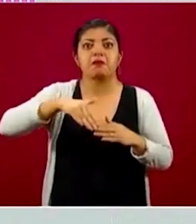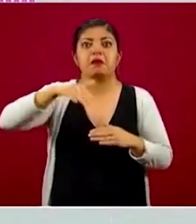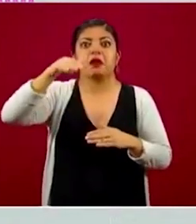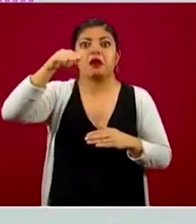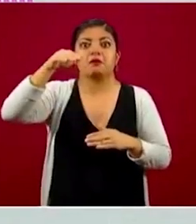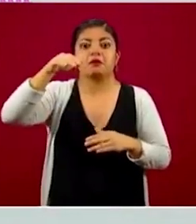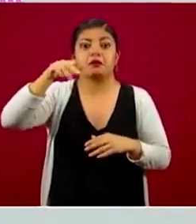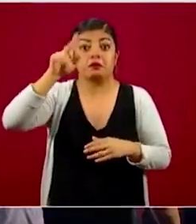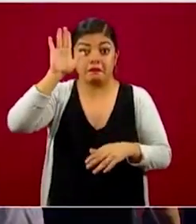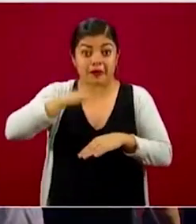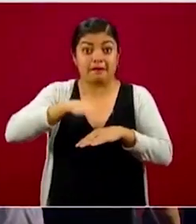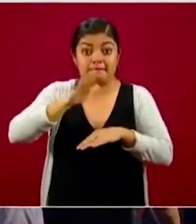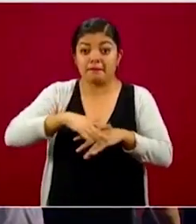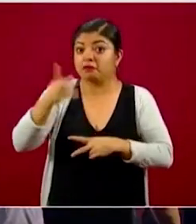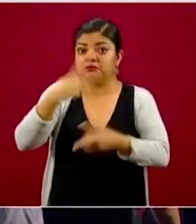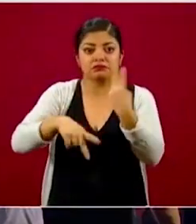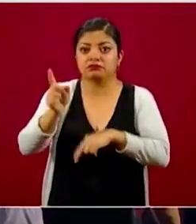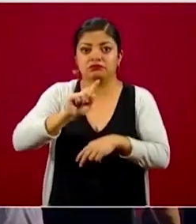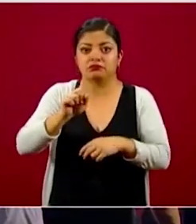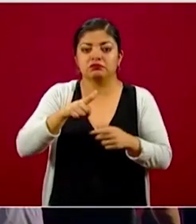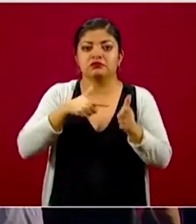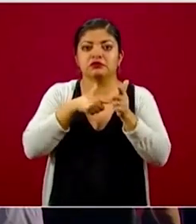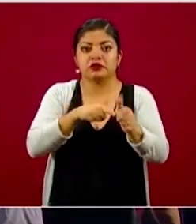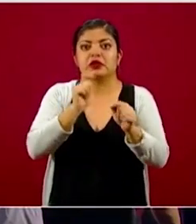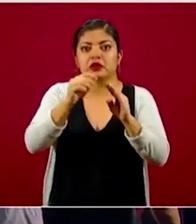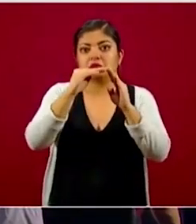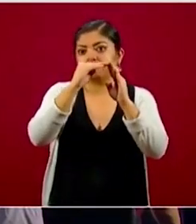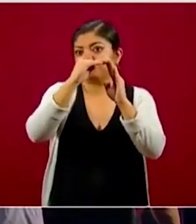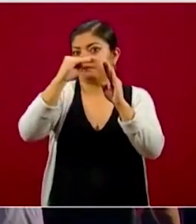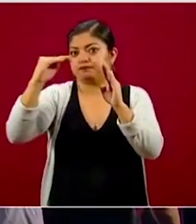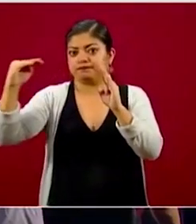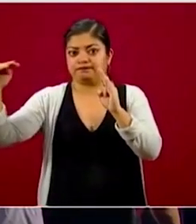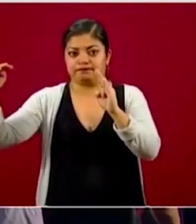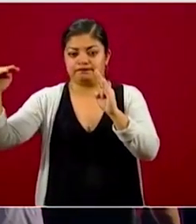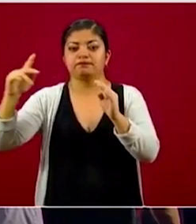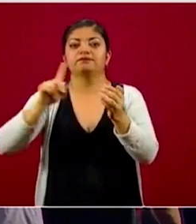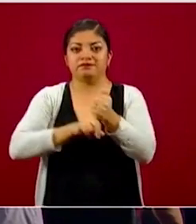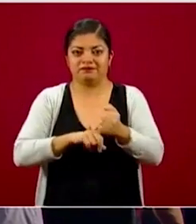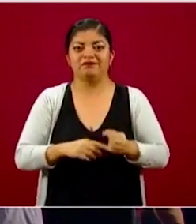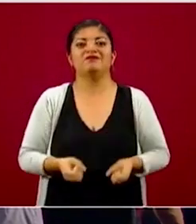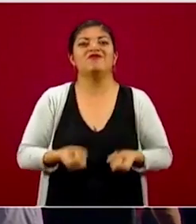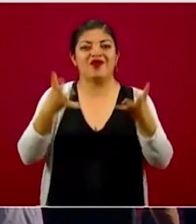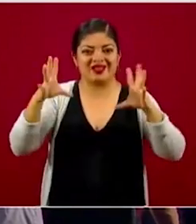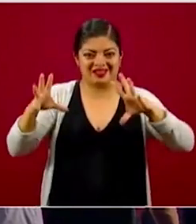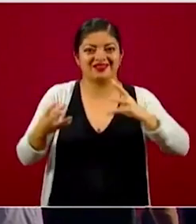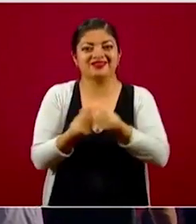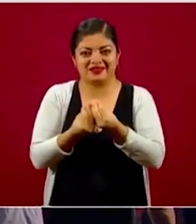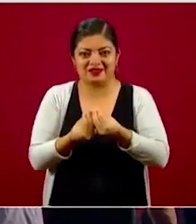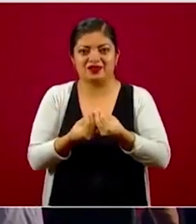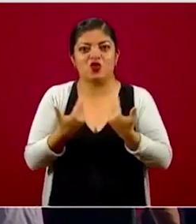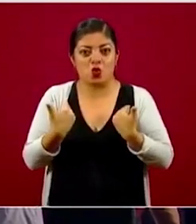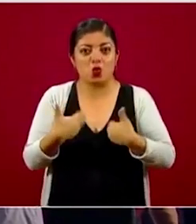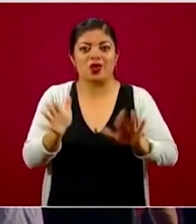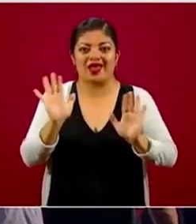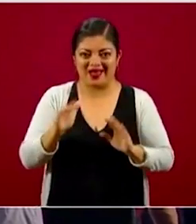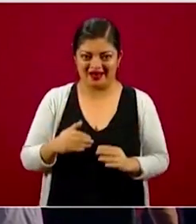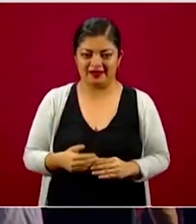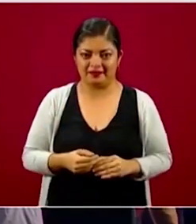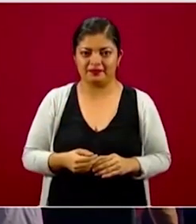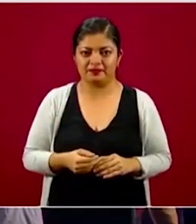ya nos sumaríamos casos y seguiría esta recta plana con la cuenta de casos que se hubieran sumado hasta el momento